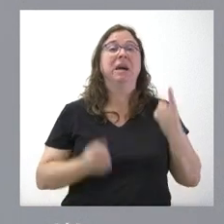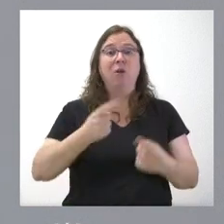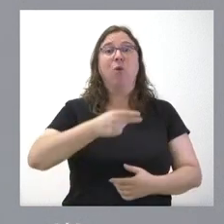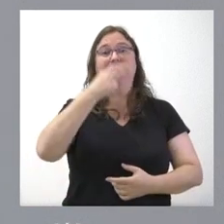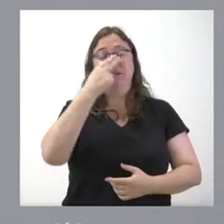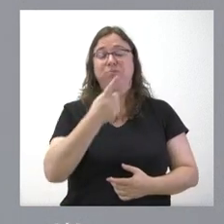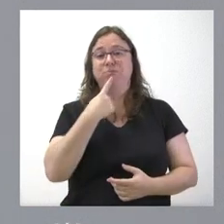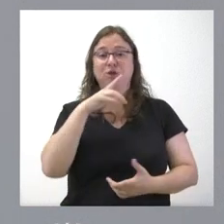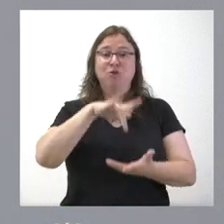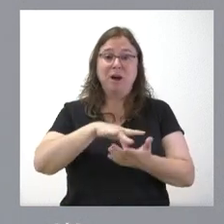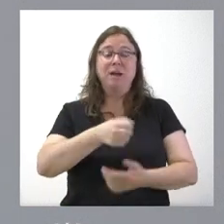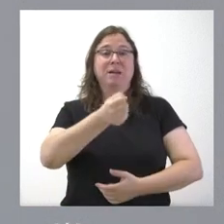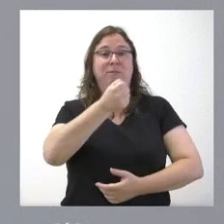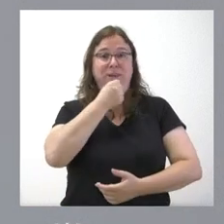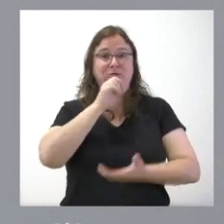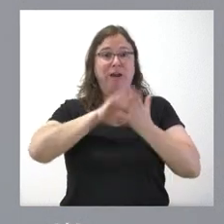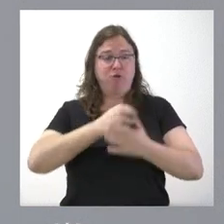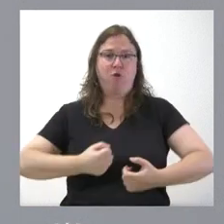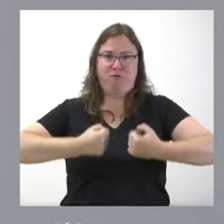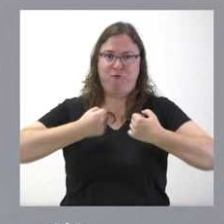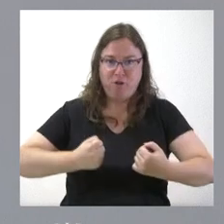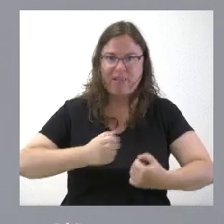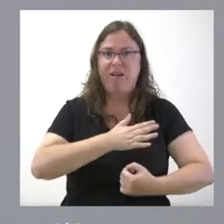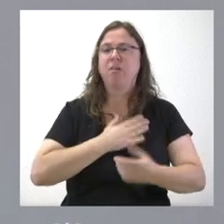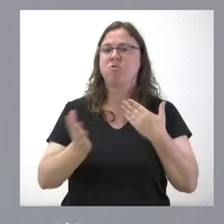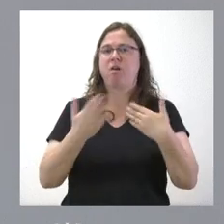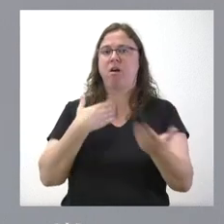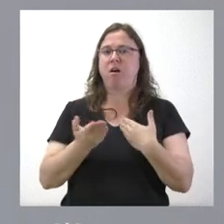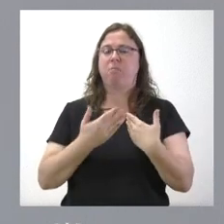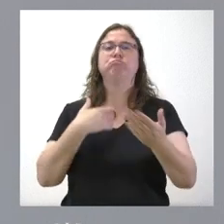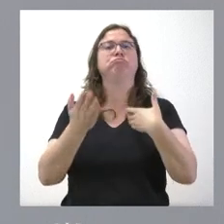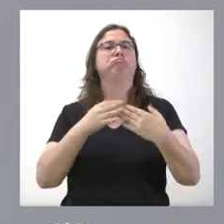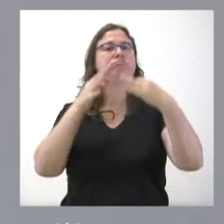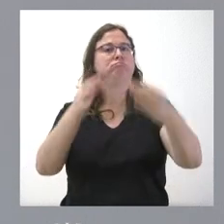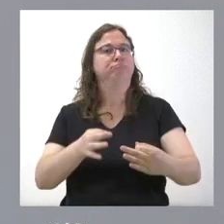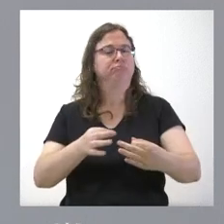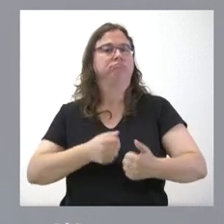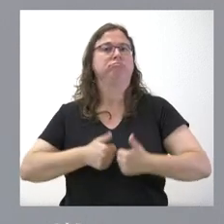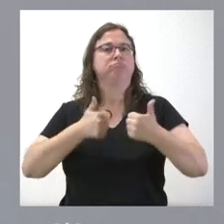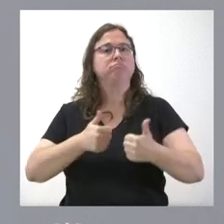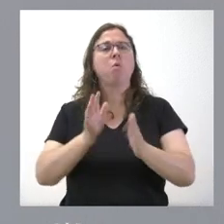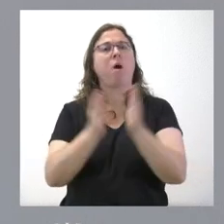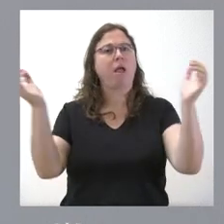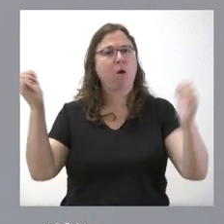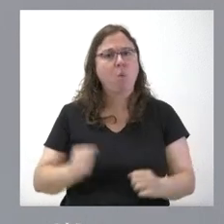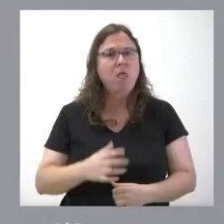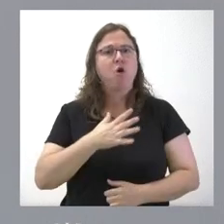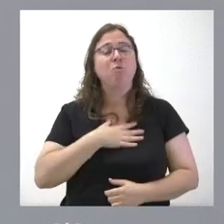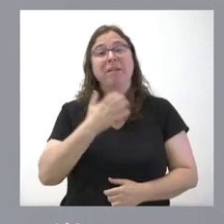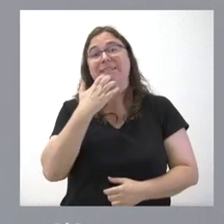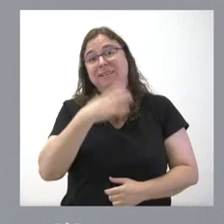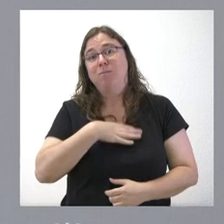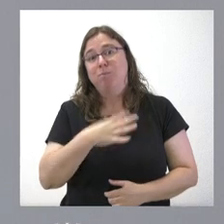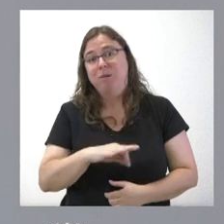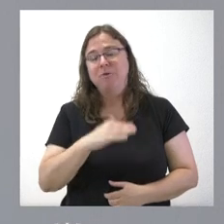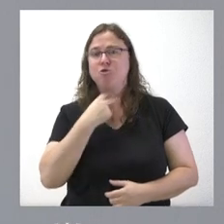psoe en castill León fuerte con el que poder hablar con el que poder dialogar con el que poder acordar que tuviera ser posible